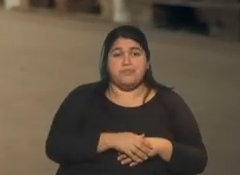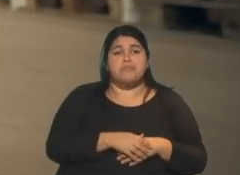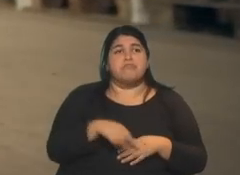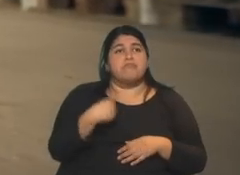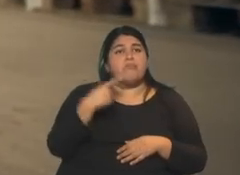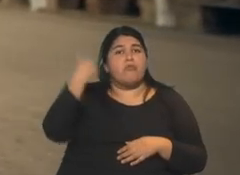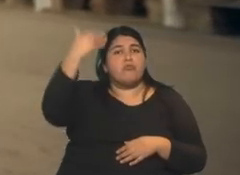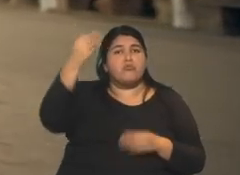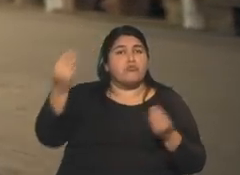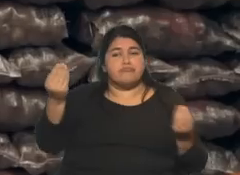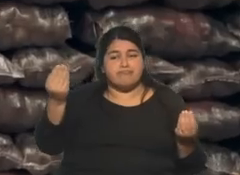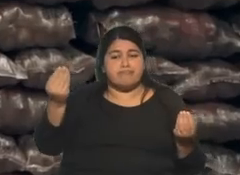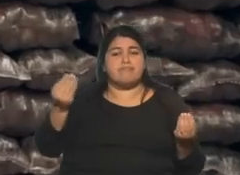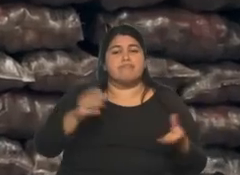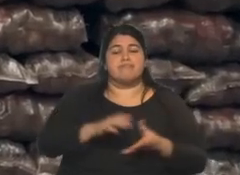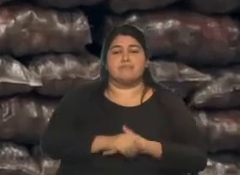delante?